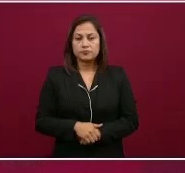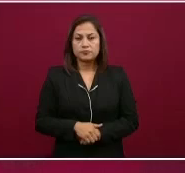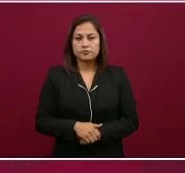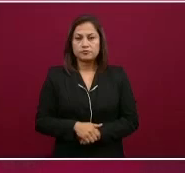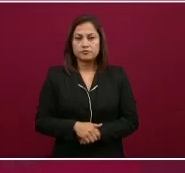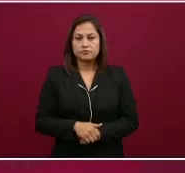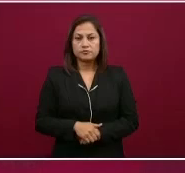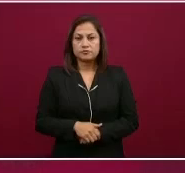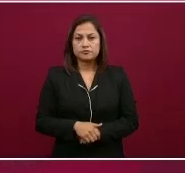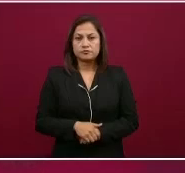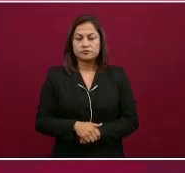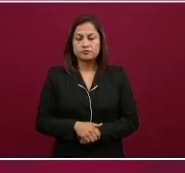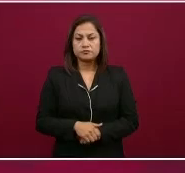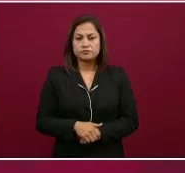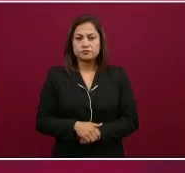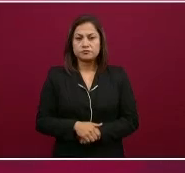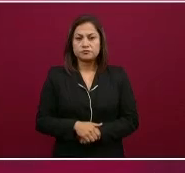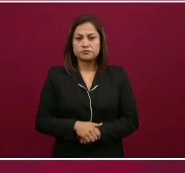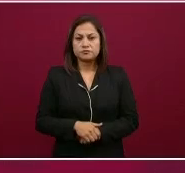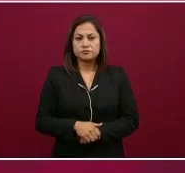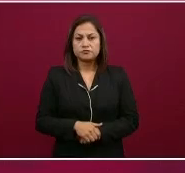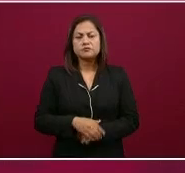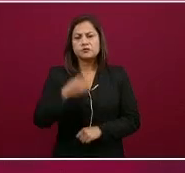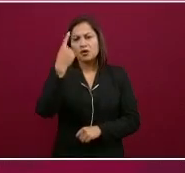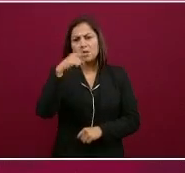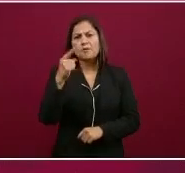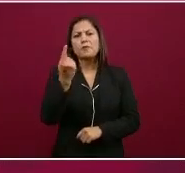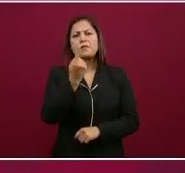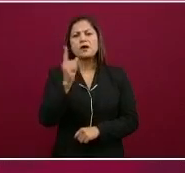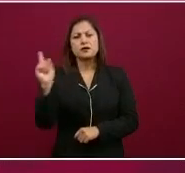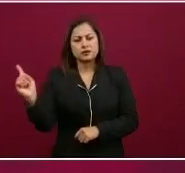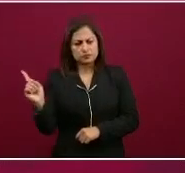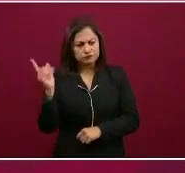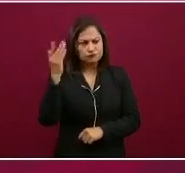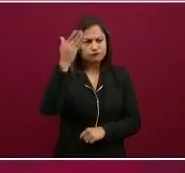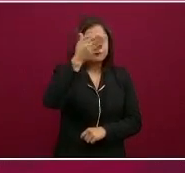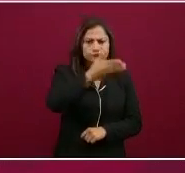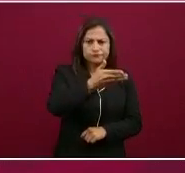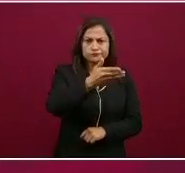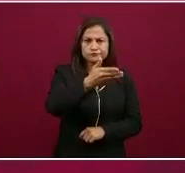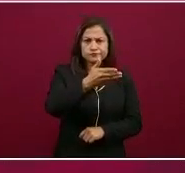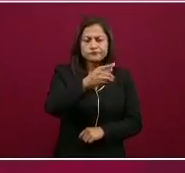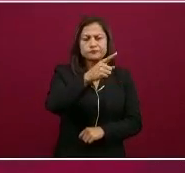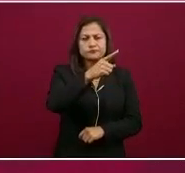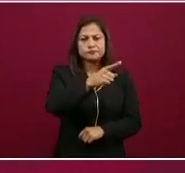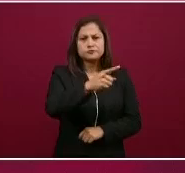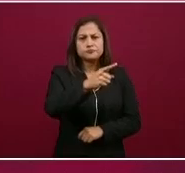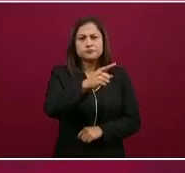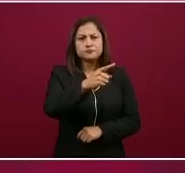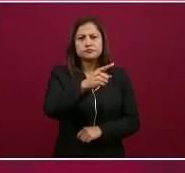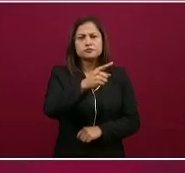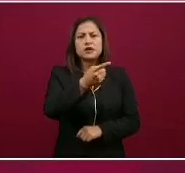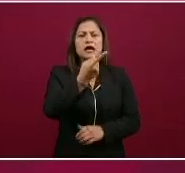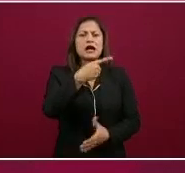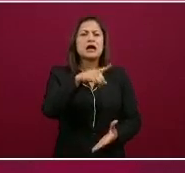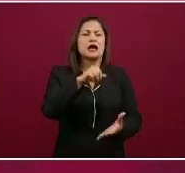asiente, se quede, permanezca en la